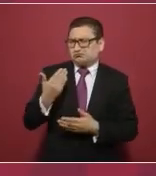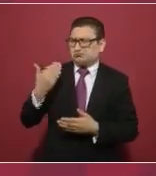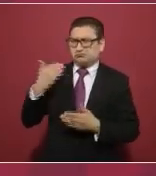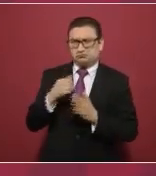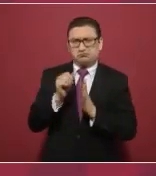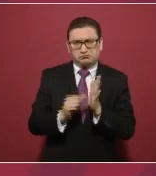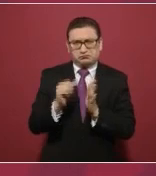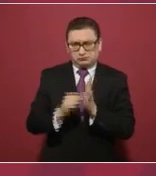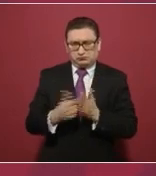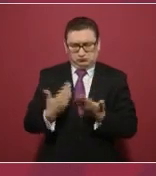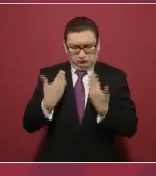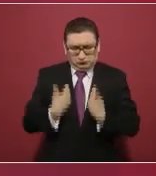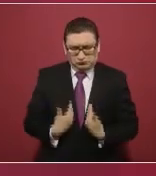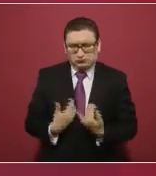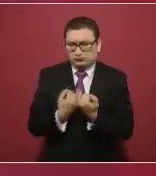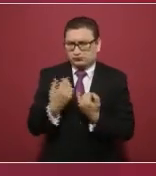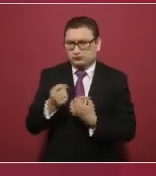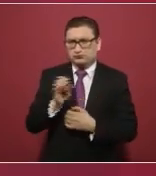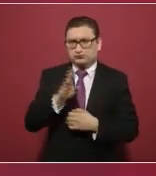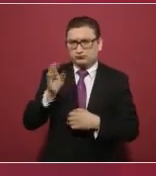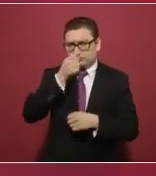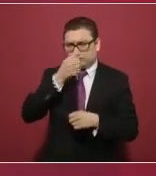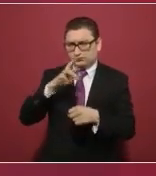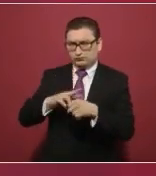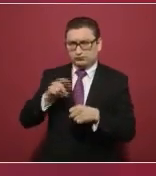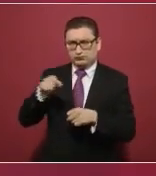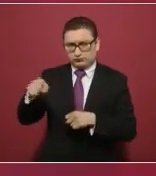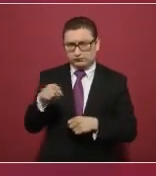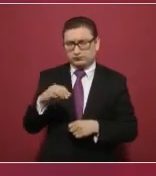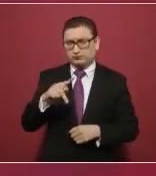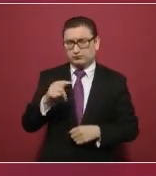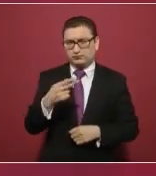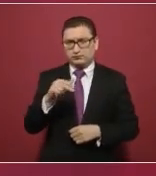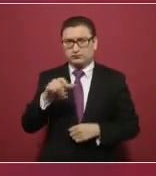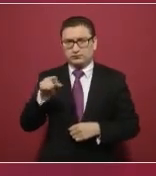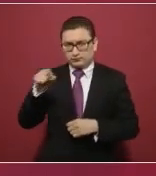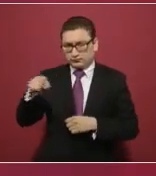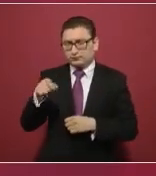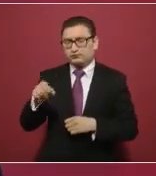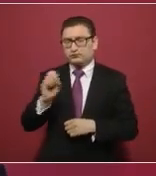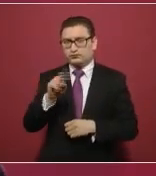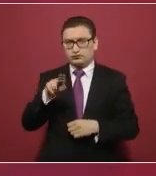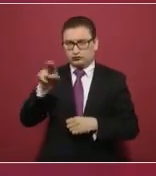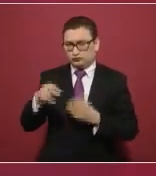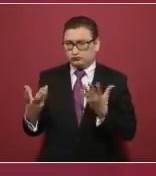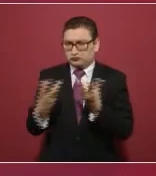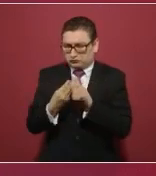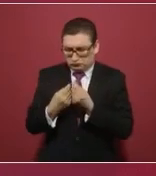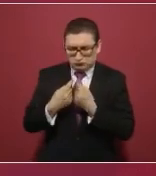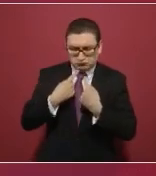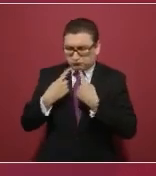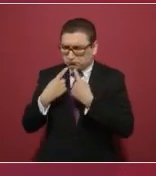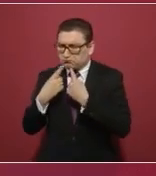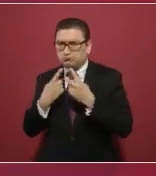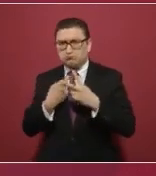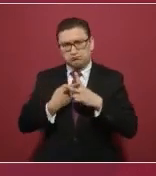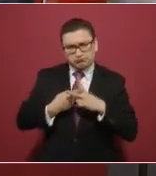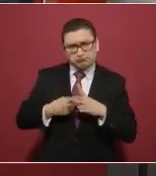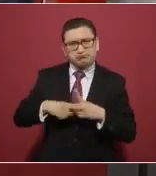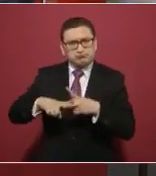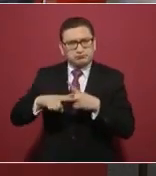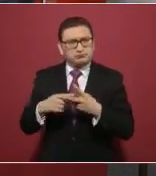su servidor y la subsecretaria responsable de Naciones Unidas, Marta Delgado, aquí presente, iniciamos